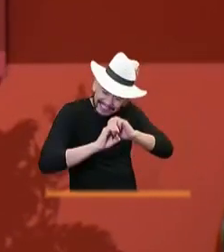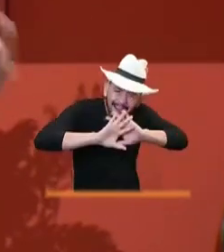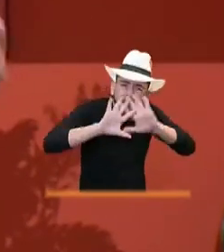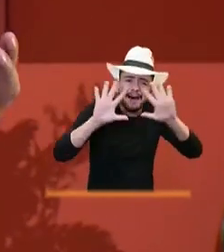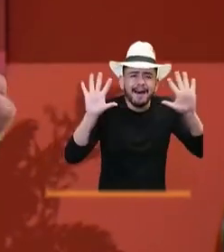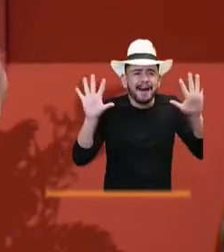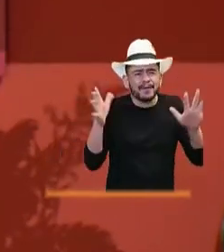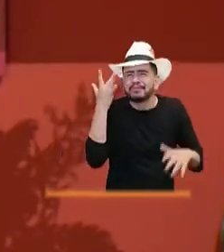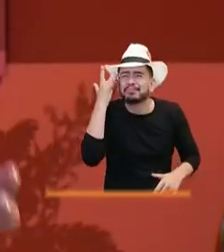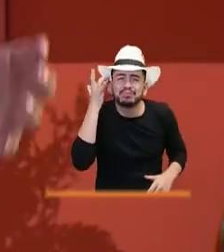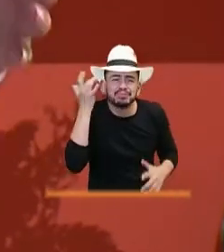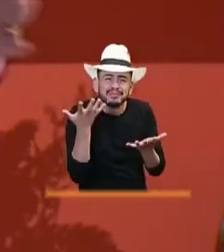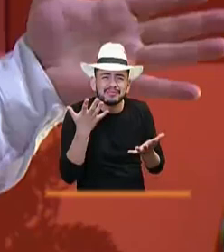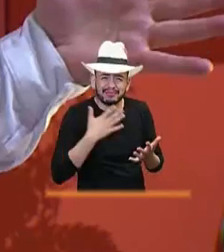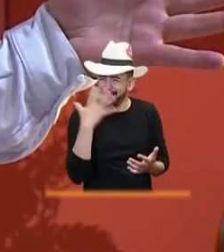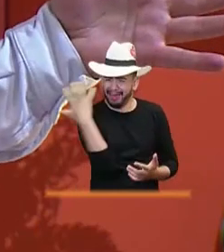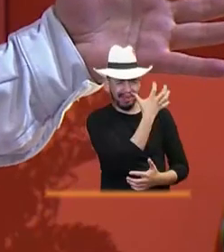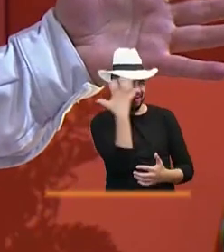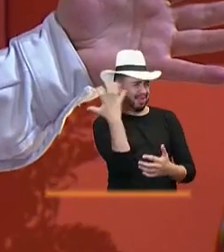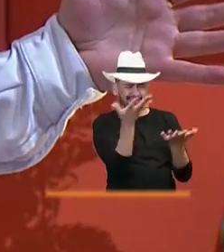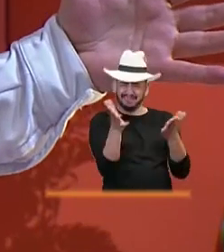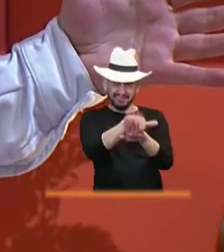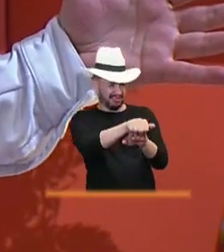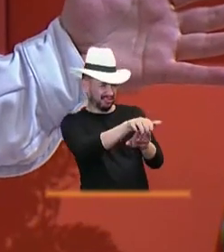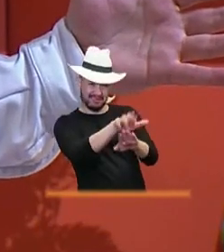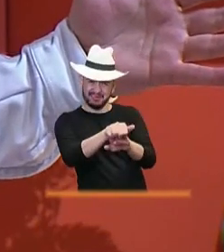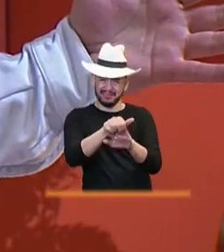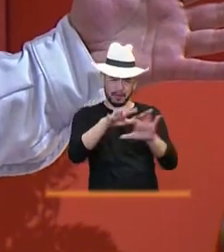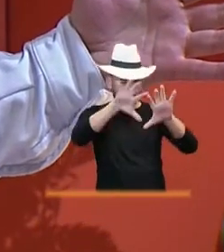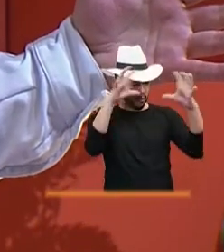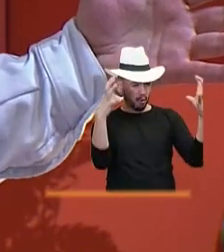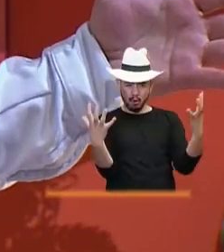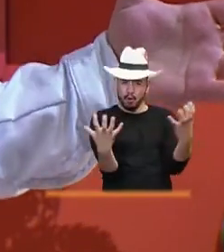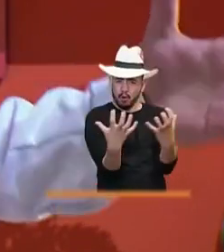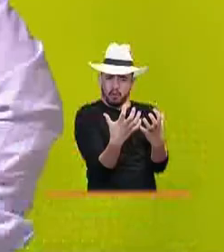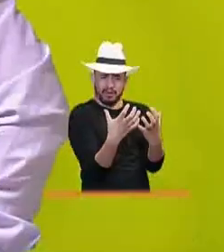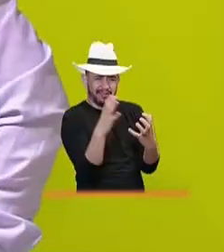tanta hipocresía y tanta maldad en el mundo?